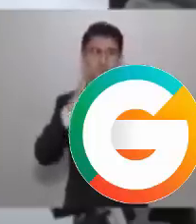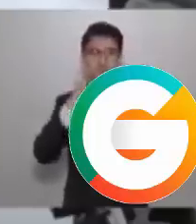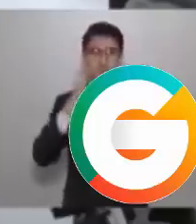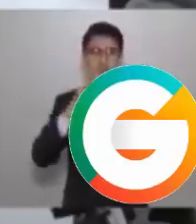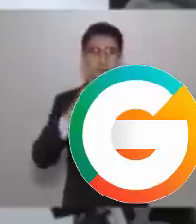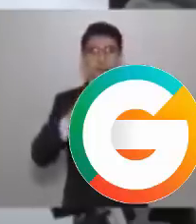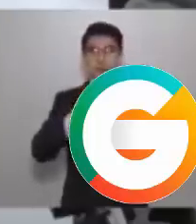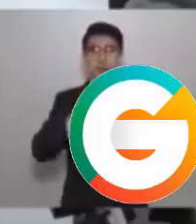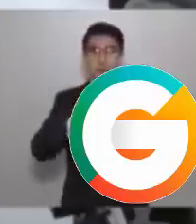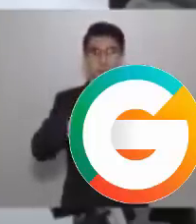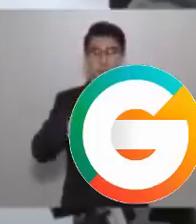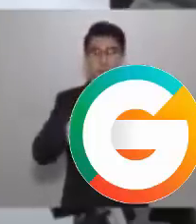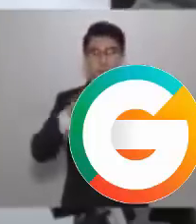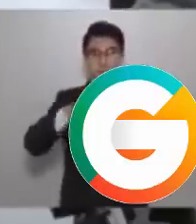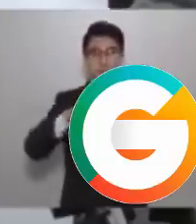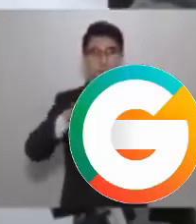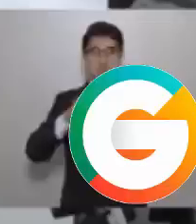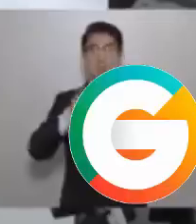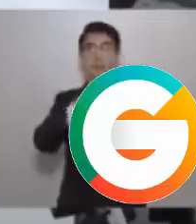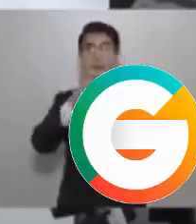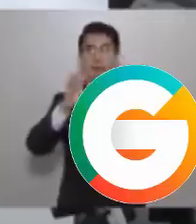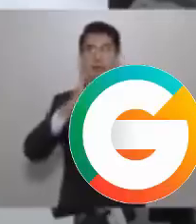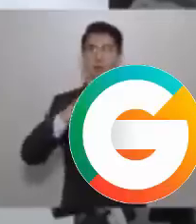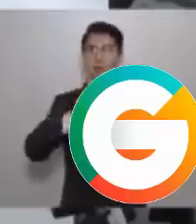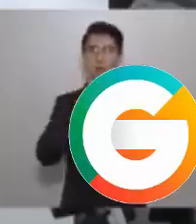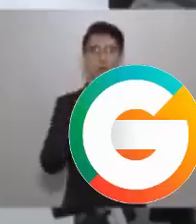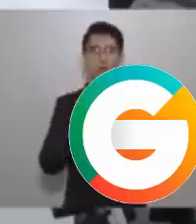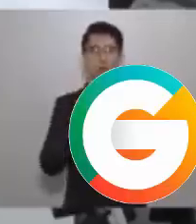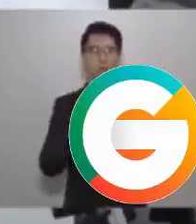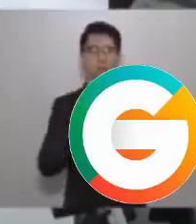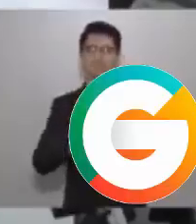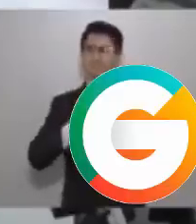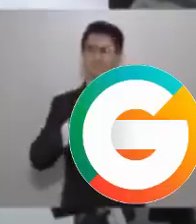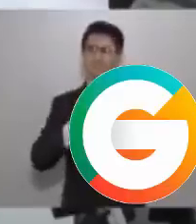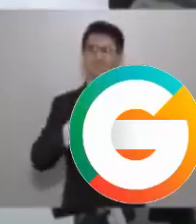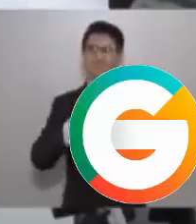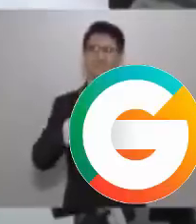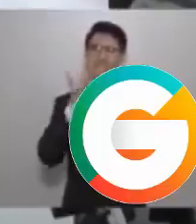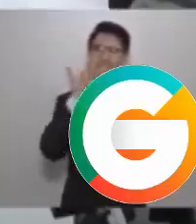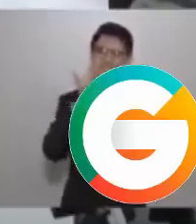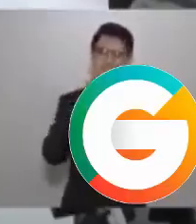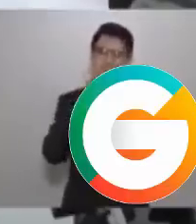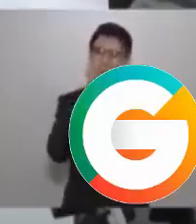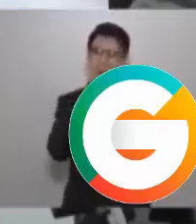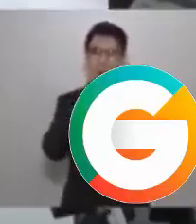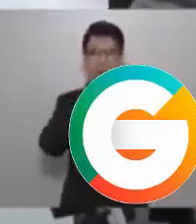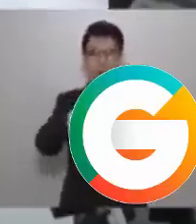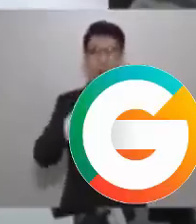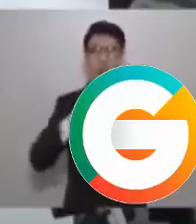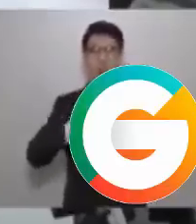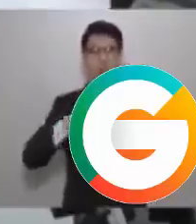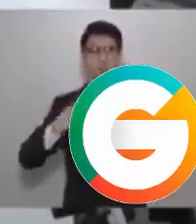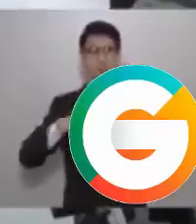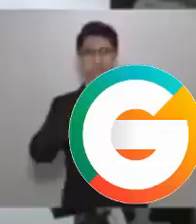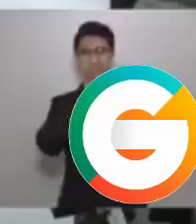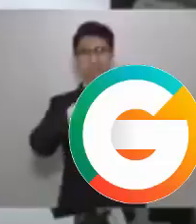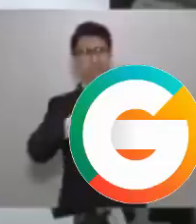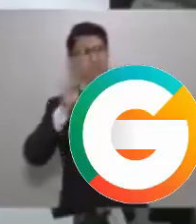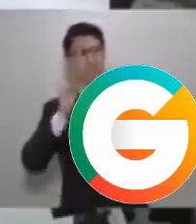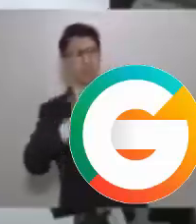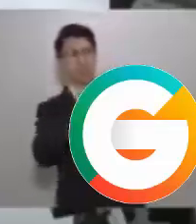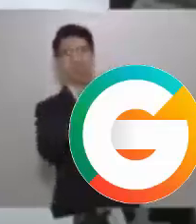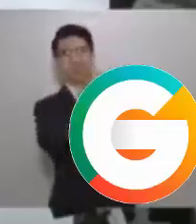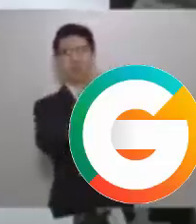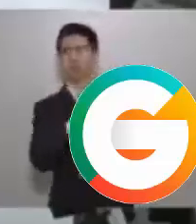que el Estado estaba respondiendo y que no íbamos a dejar solo a la población. Con respecto a la seguridad, en efecto tenemos que